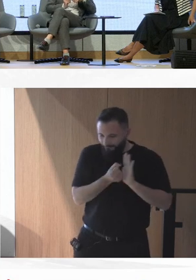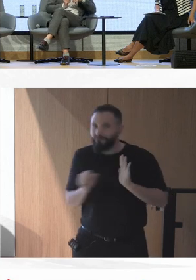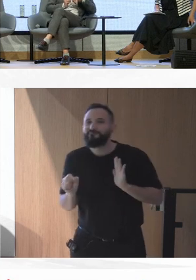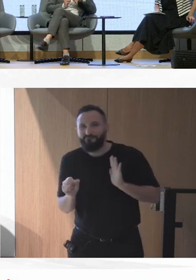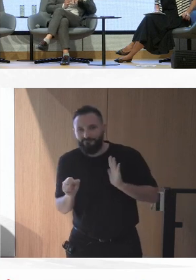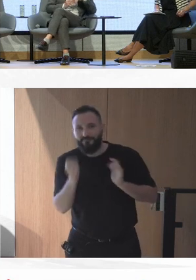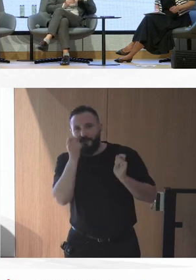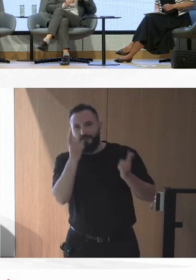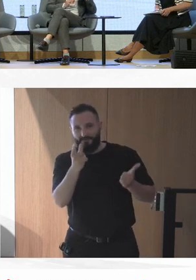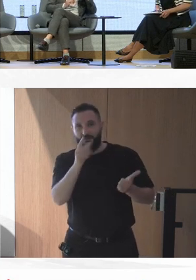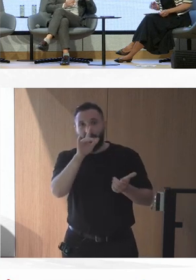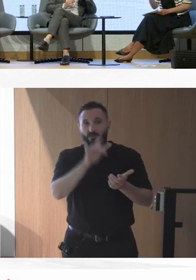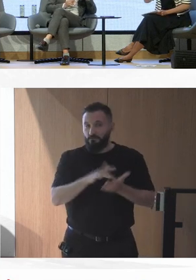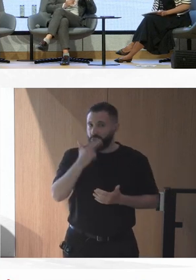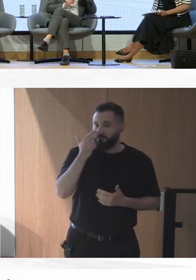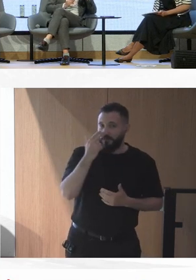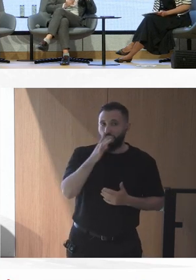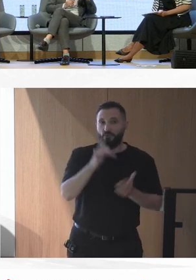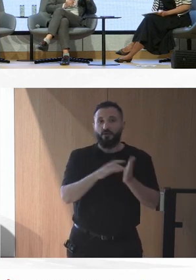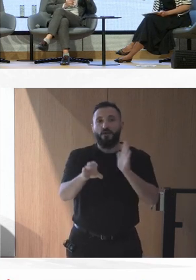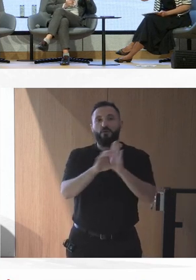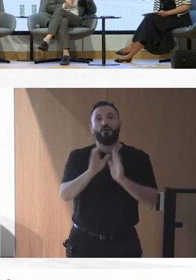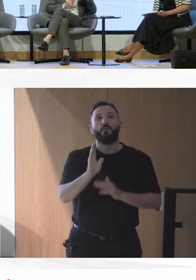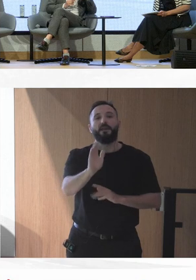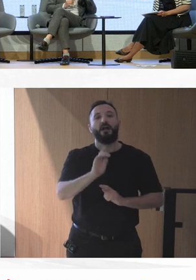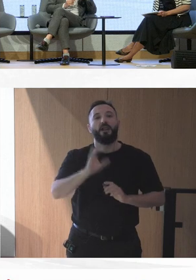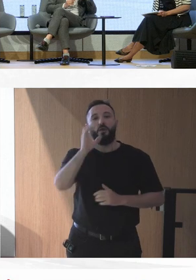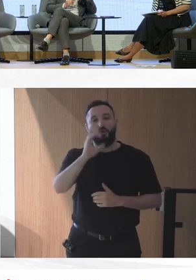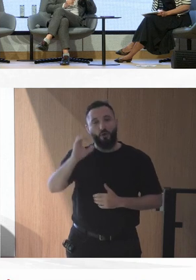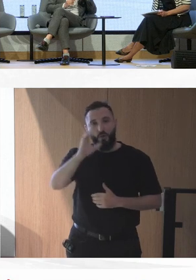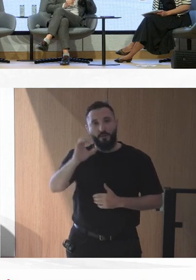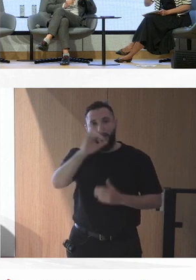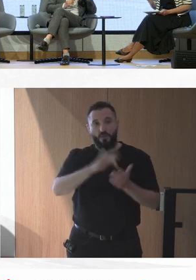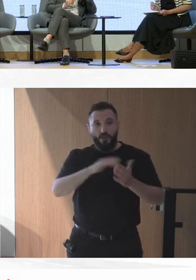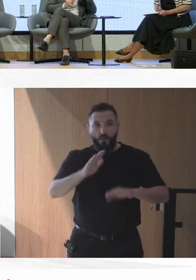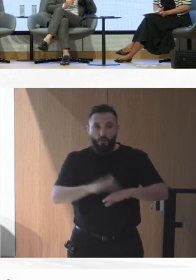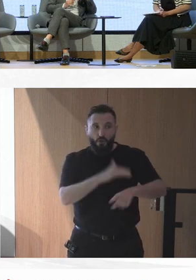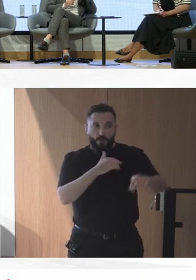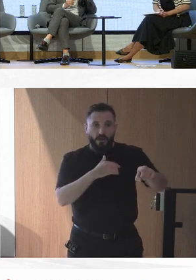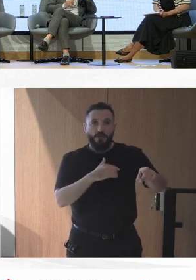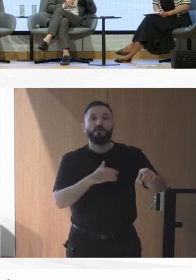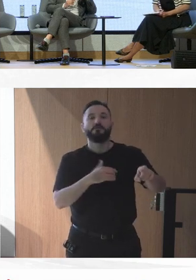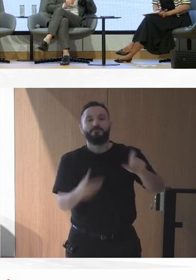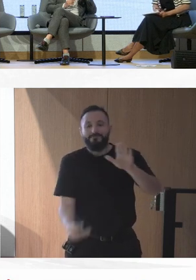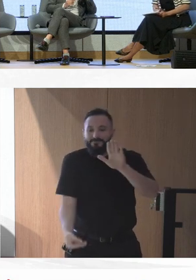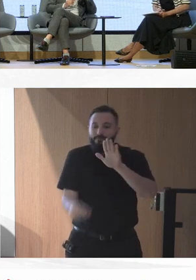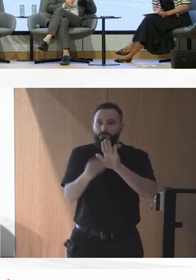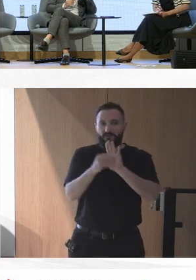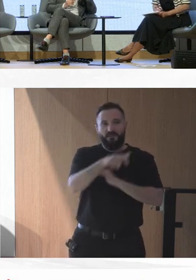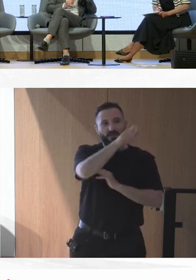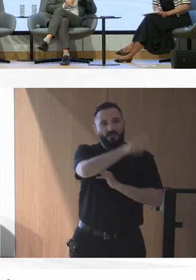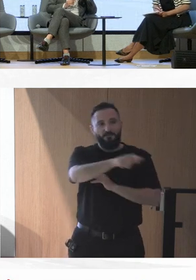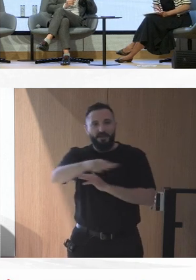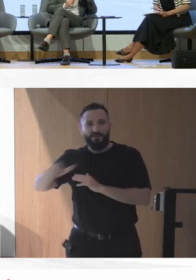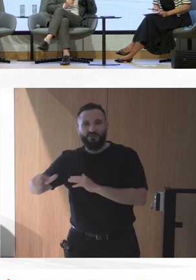Es interesante porque, por ejemplo, en el Código Penal de Colombia, la inimputabilidad sí incluye aquellas situaciones de